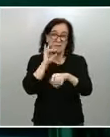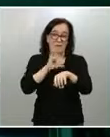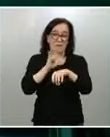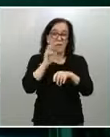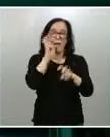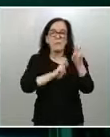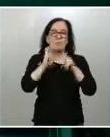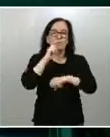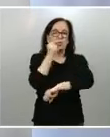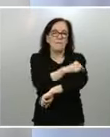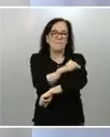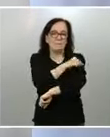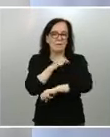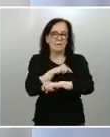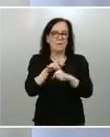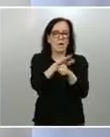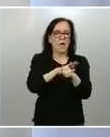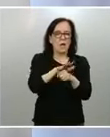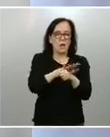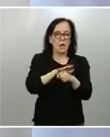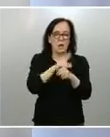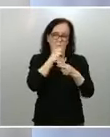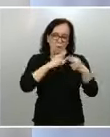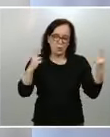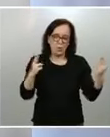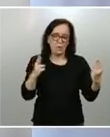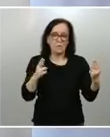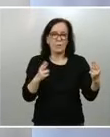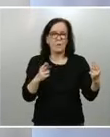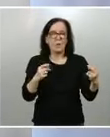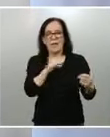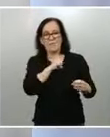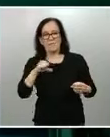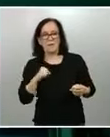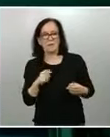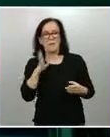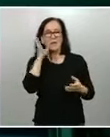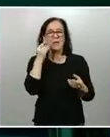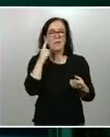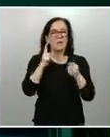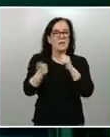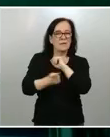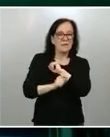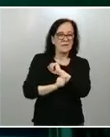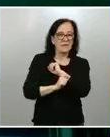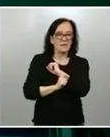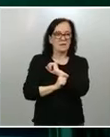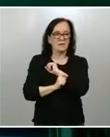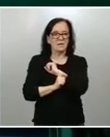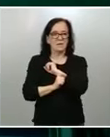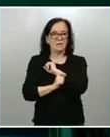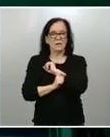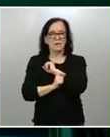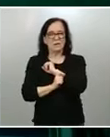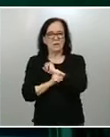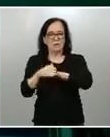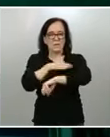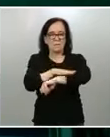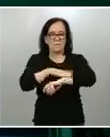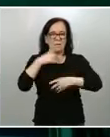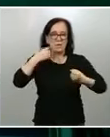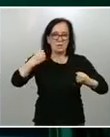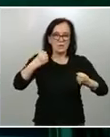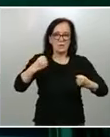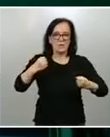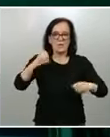político público perdón como en el privado qué tipo de estrategia tiene el ministerio de sanidad junto al de ciencia para